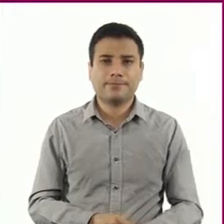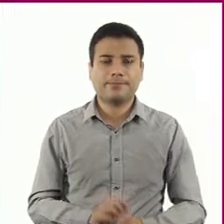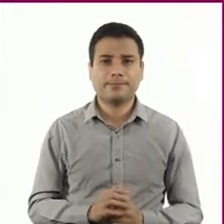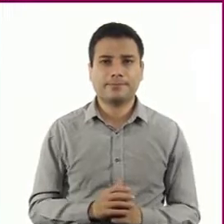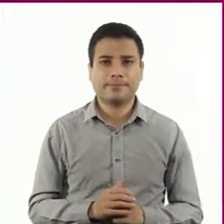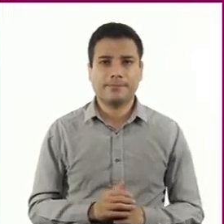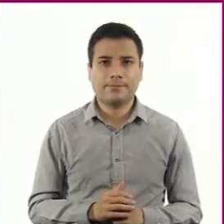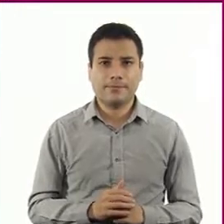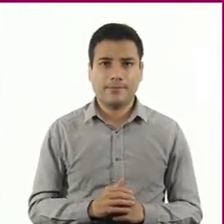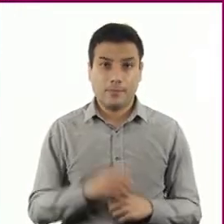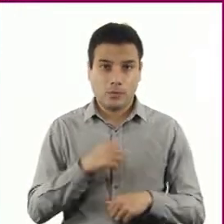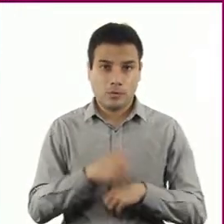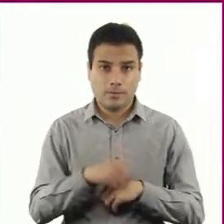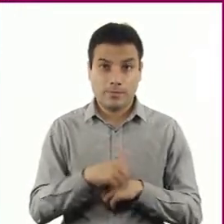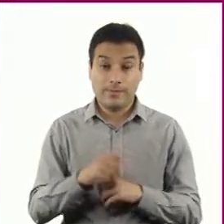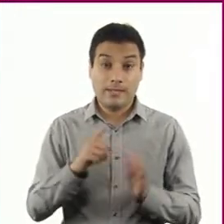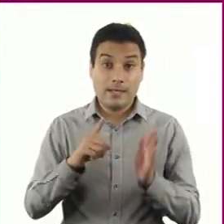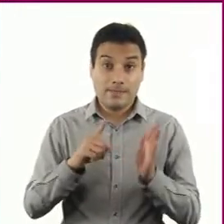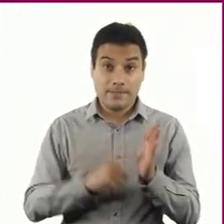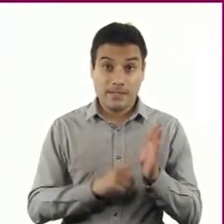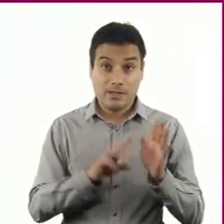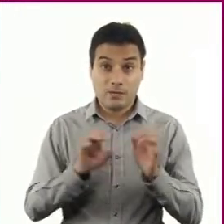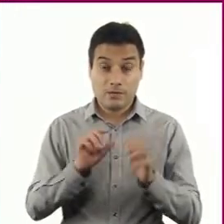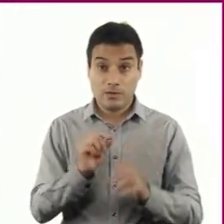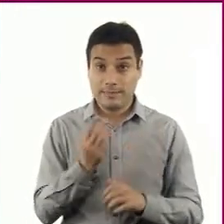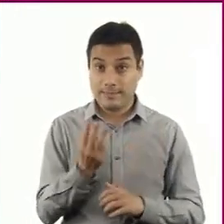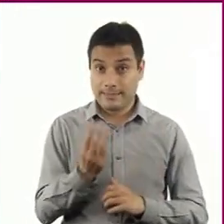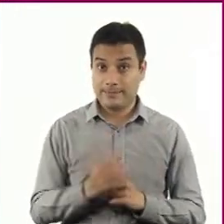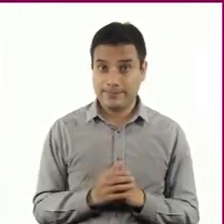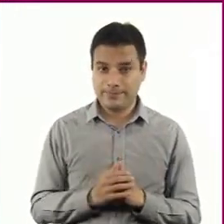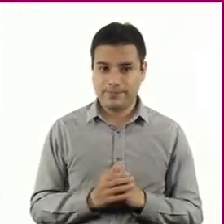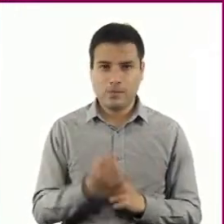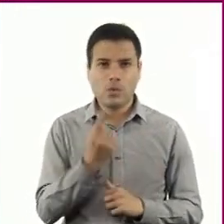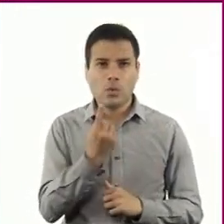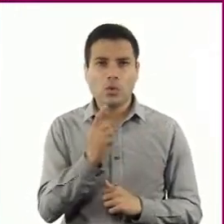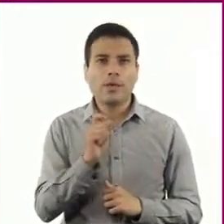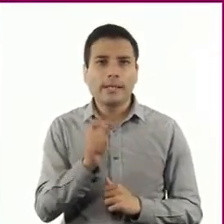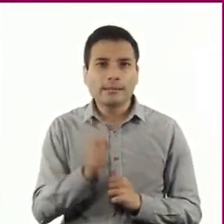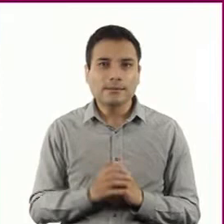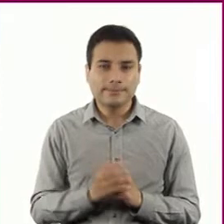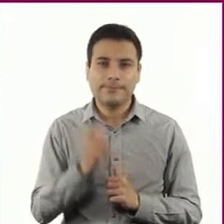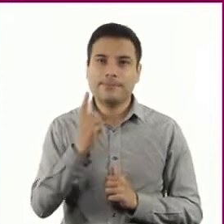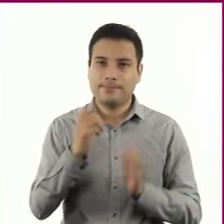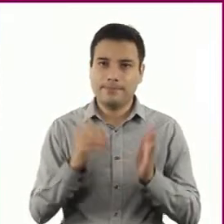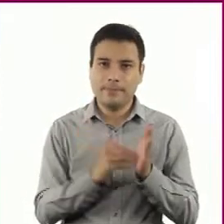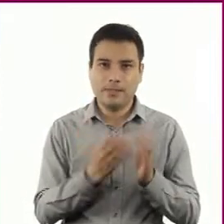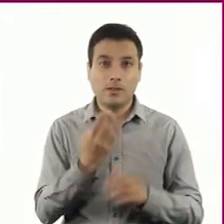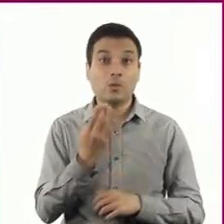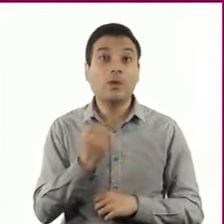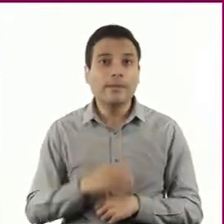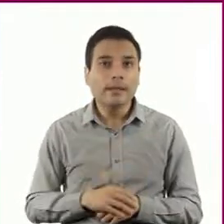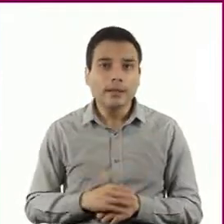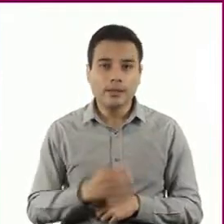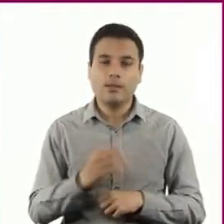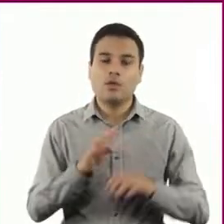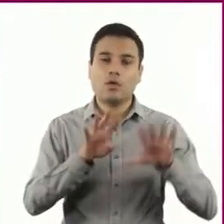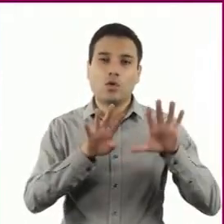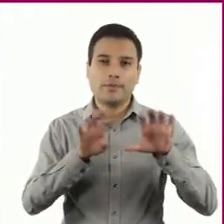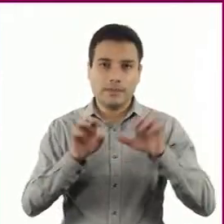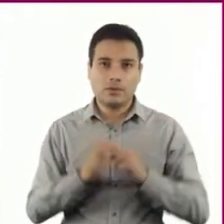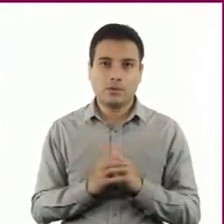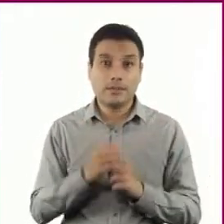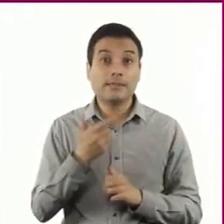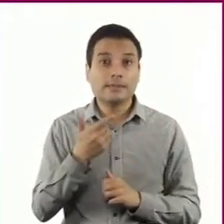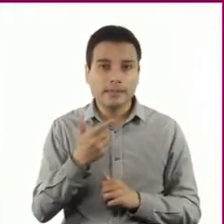En el número 1973, el 1 representa a 1000, el 9 a 900, el 7